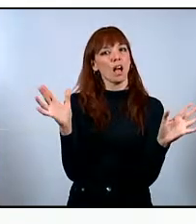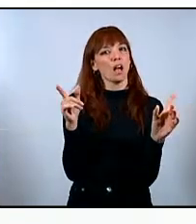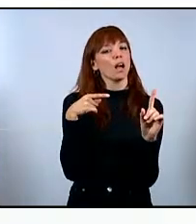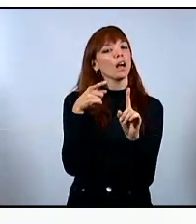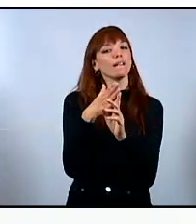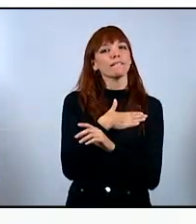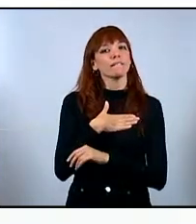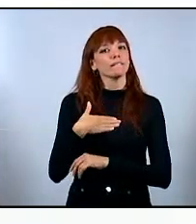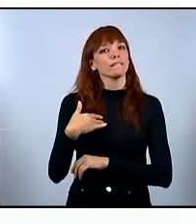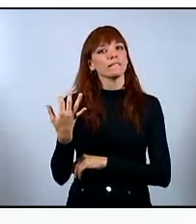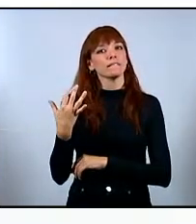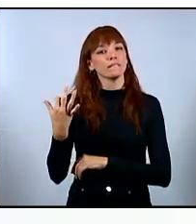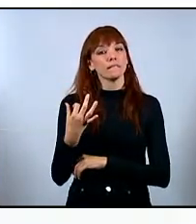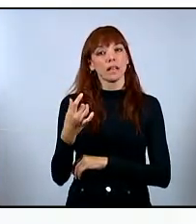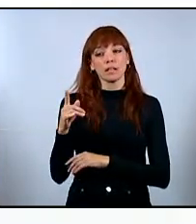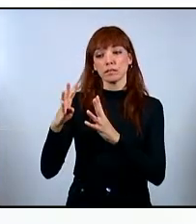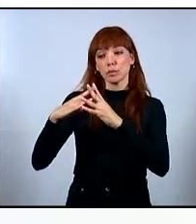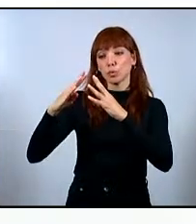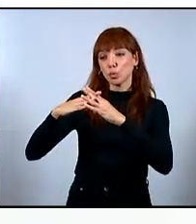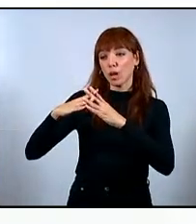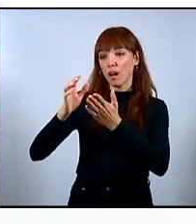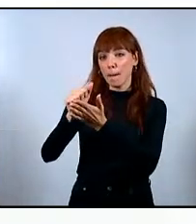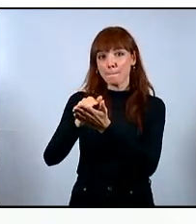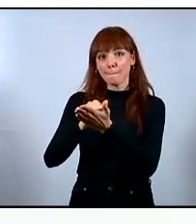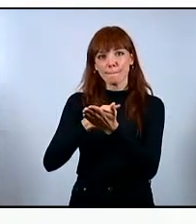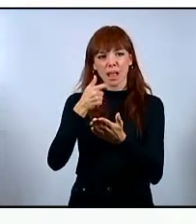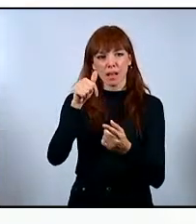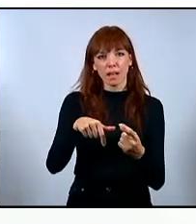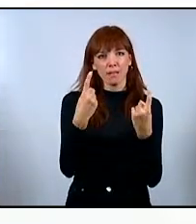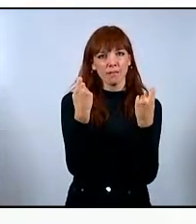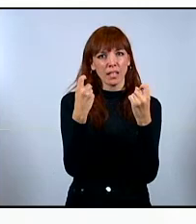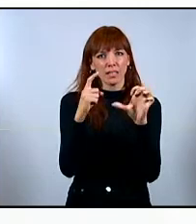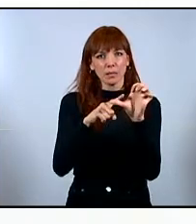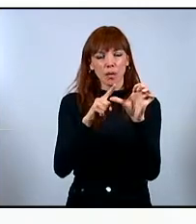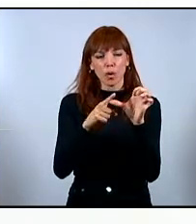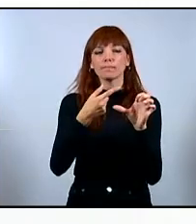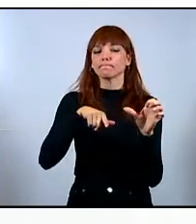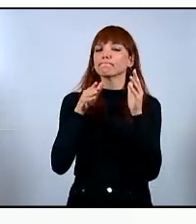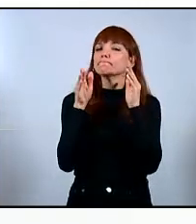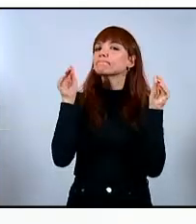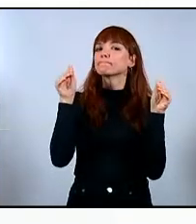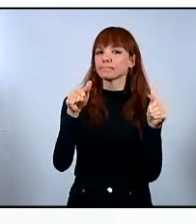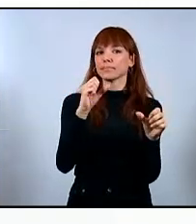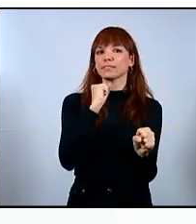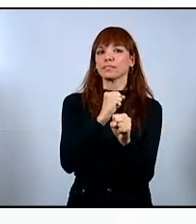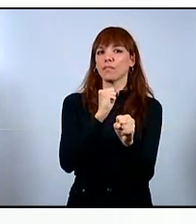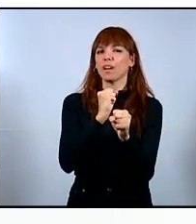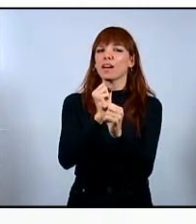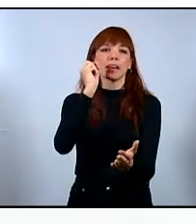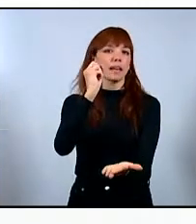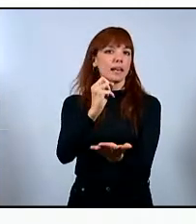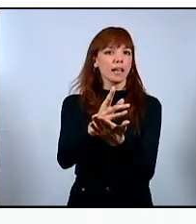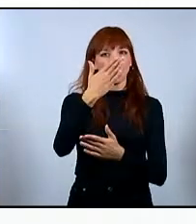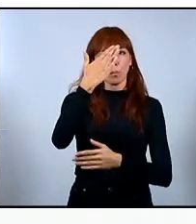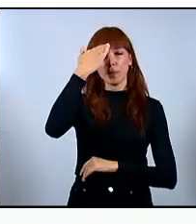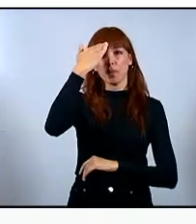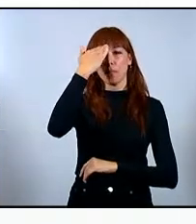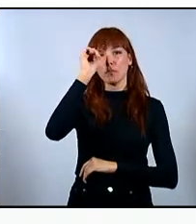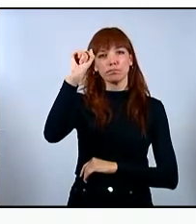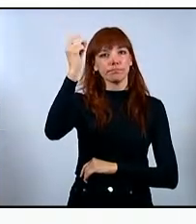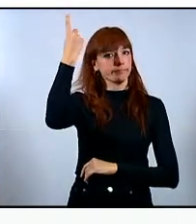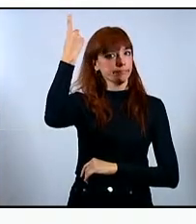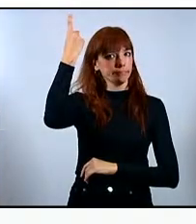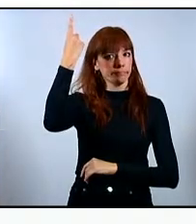la carencia de infraestructura que tiene Extremadura. Este es uno de los grandes retos que tiene nuestro Gobierno y